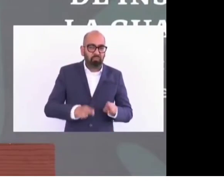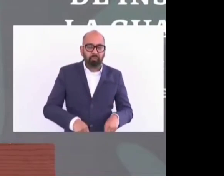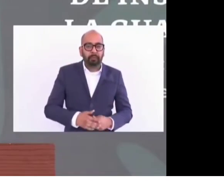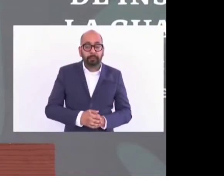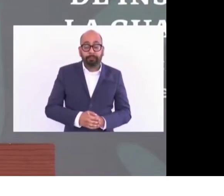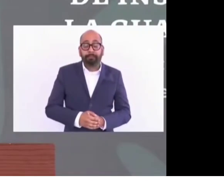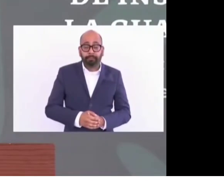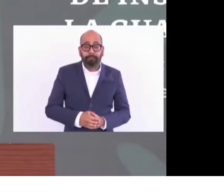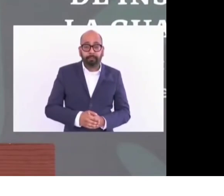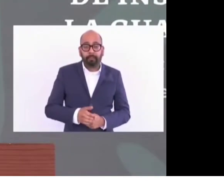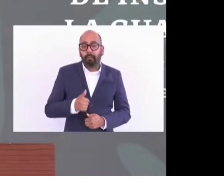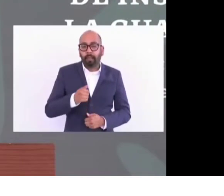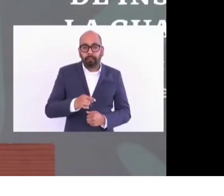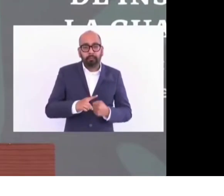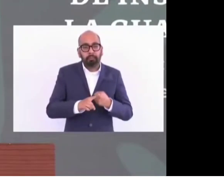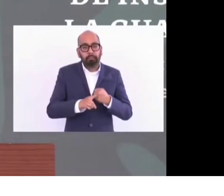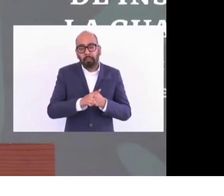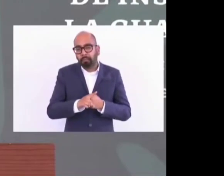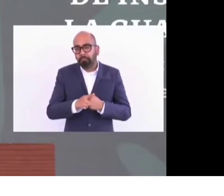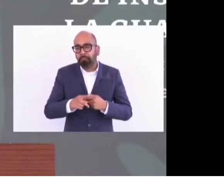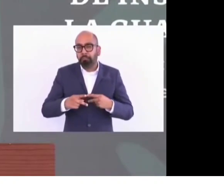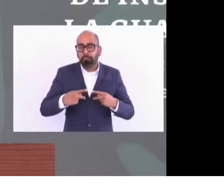los problemas de la gente,